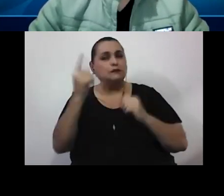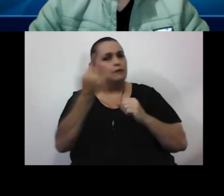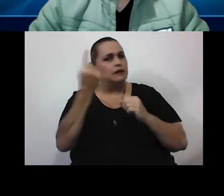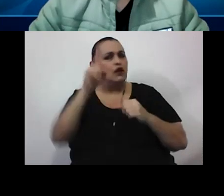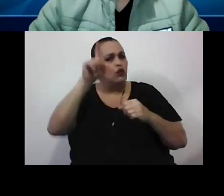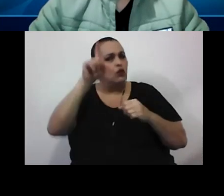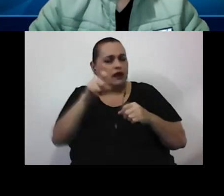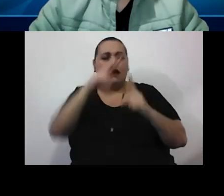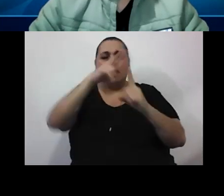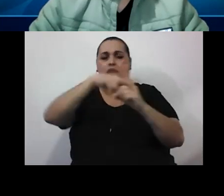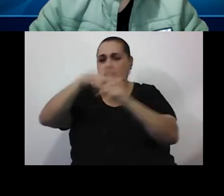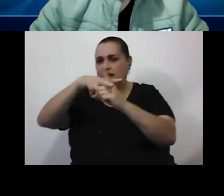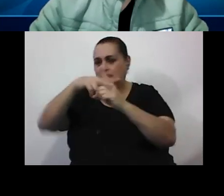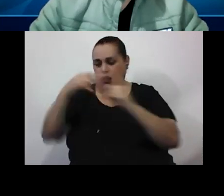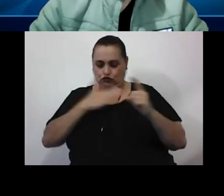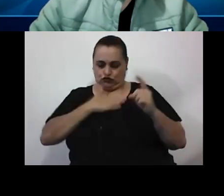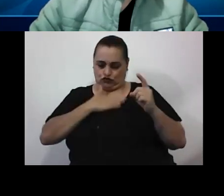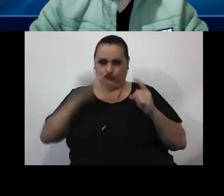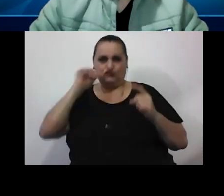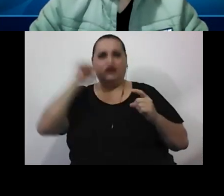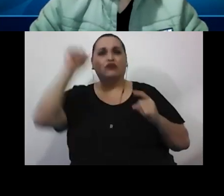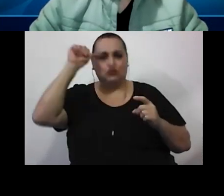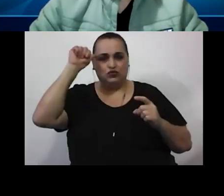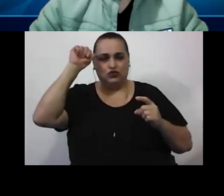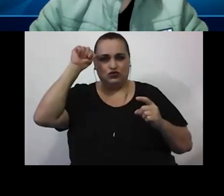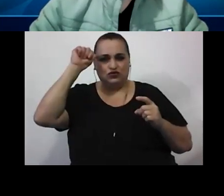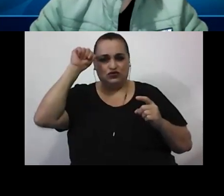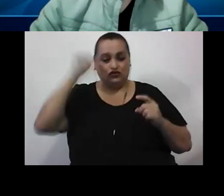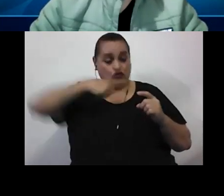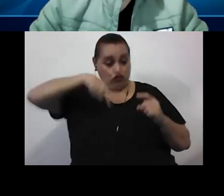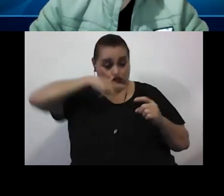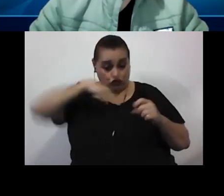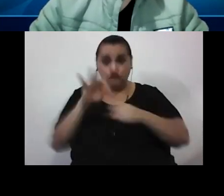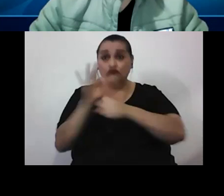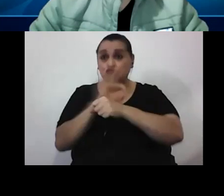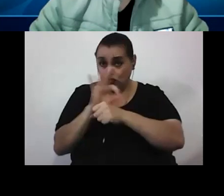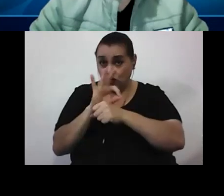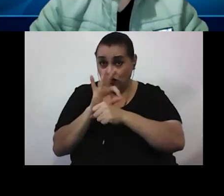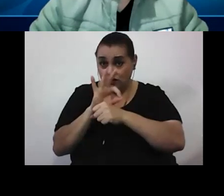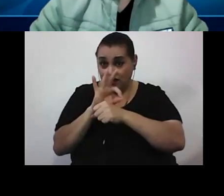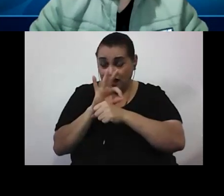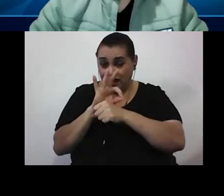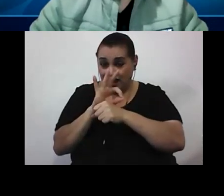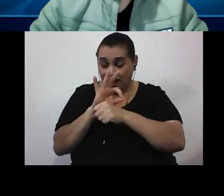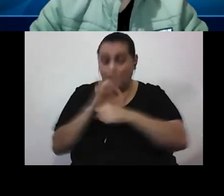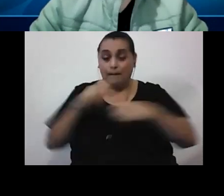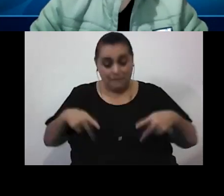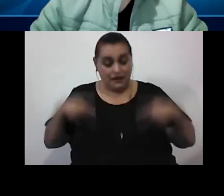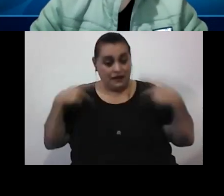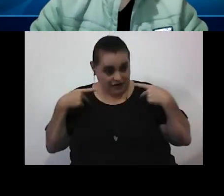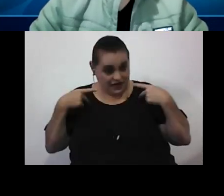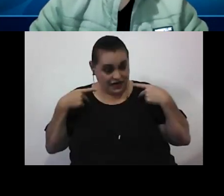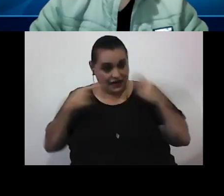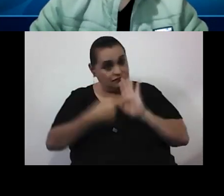las personas adultas que sirvan para nosotros en primer lugar, vivirlas, vivenciarlas, es